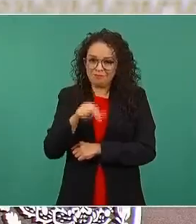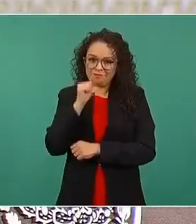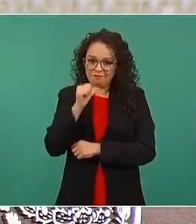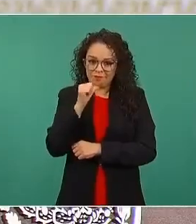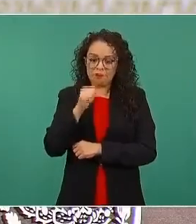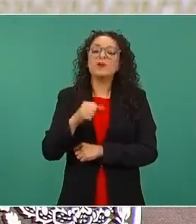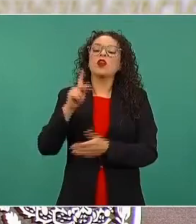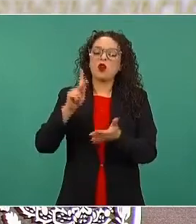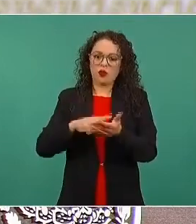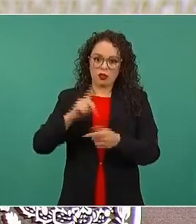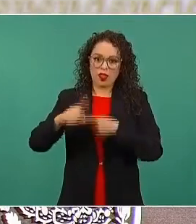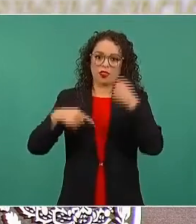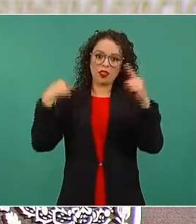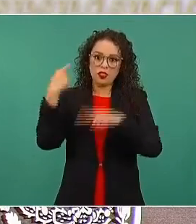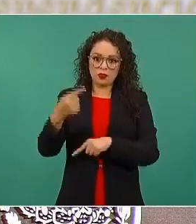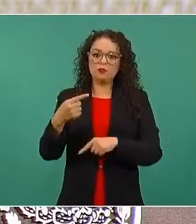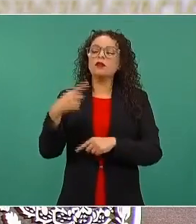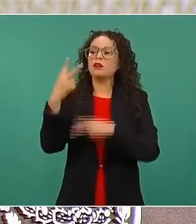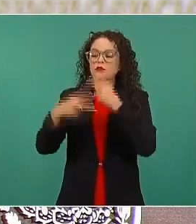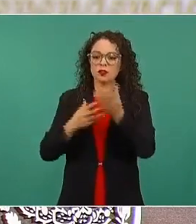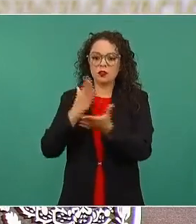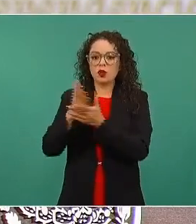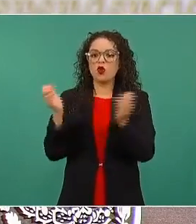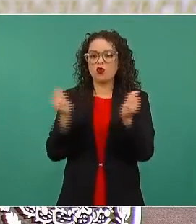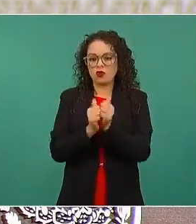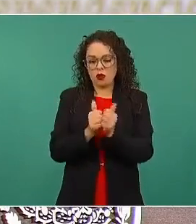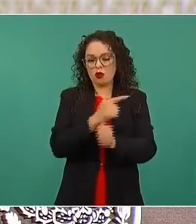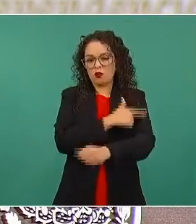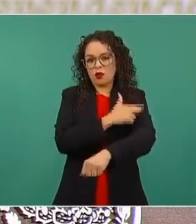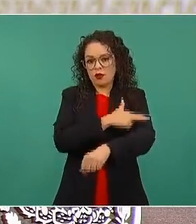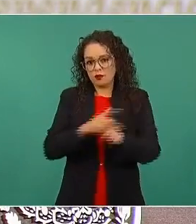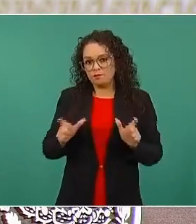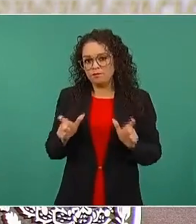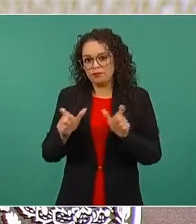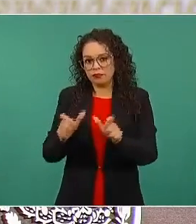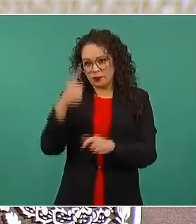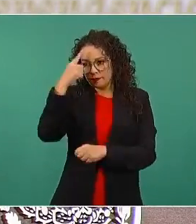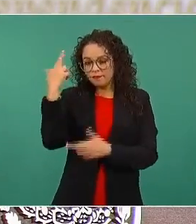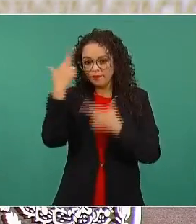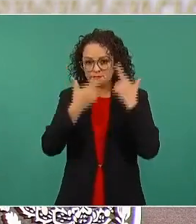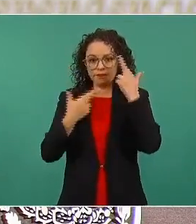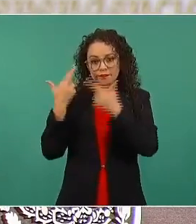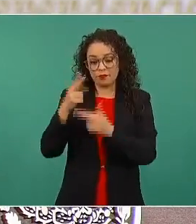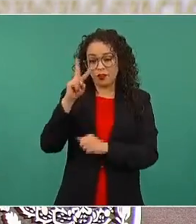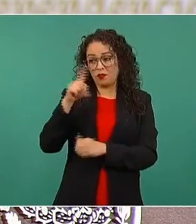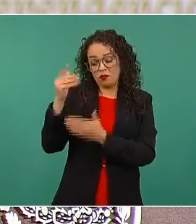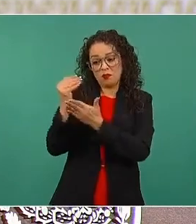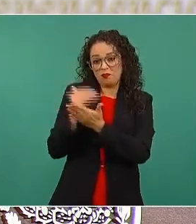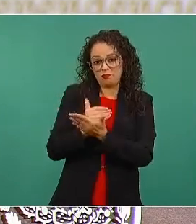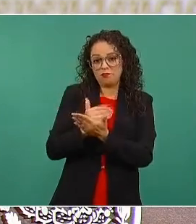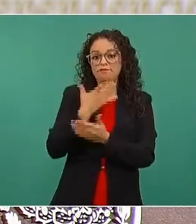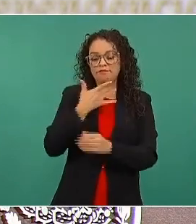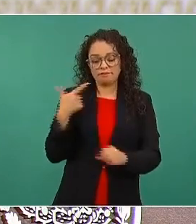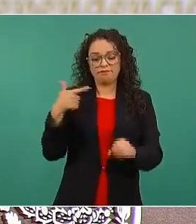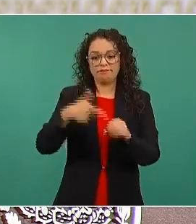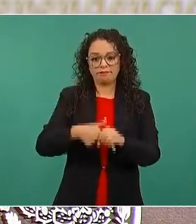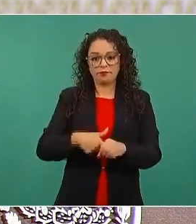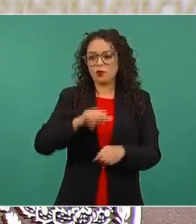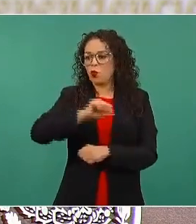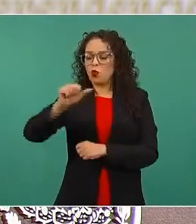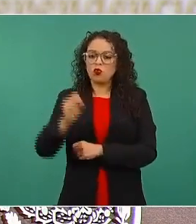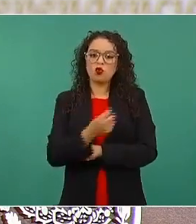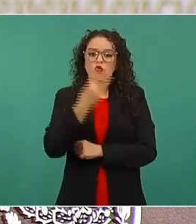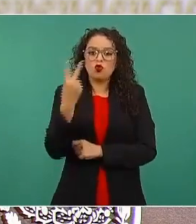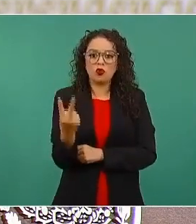para colocar los sellos en esta disque Más Gas, que en verdad es menos el que estaban dando, y dos más que no